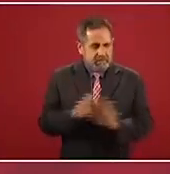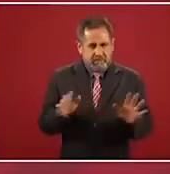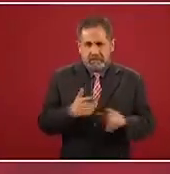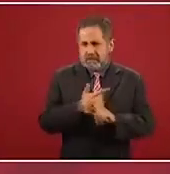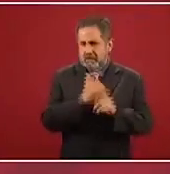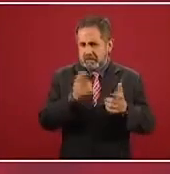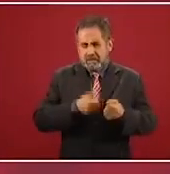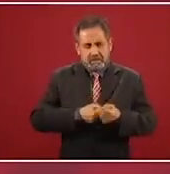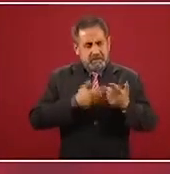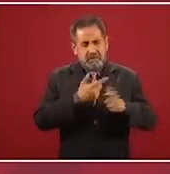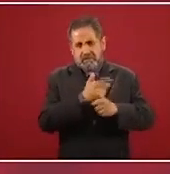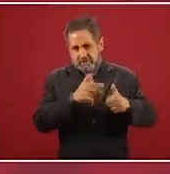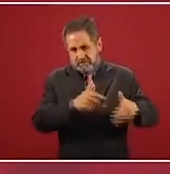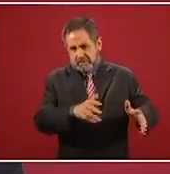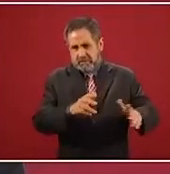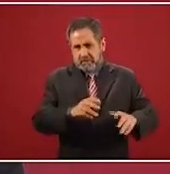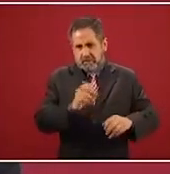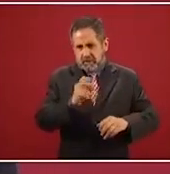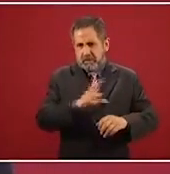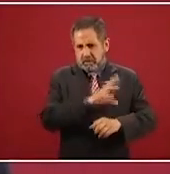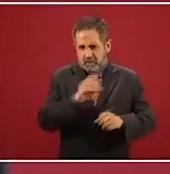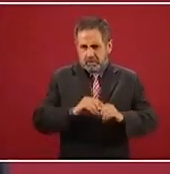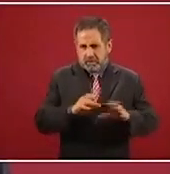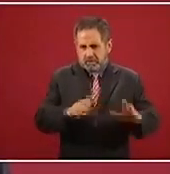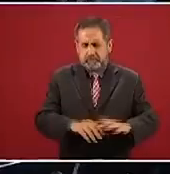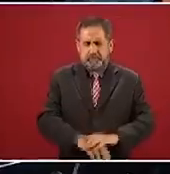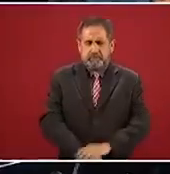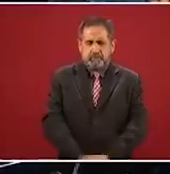libertad completa, absoluta.